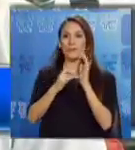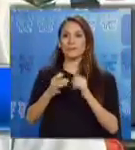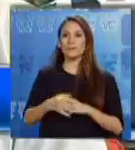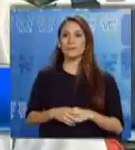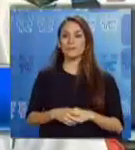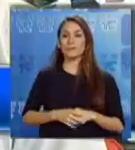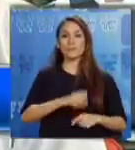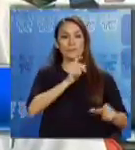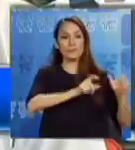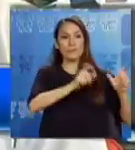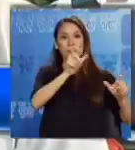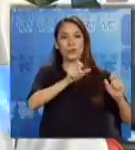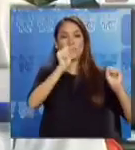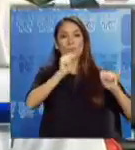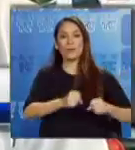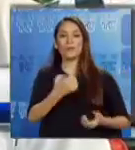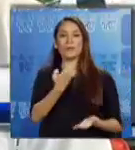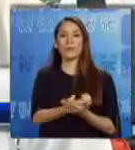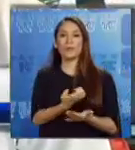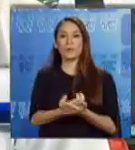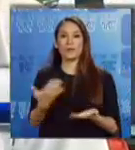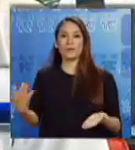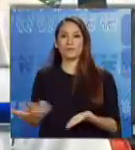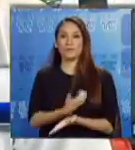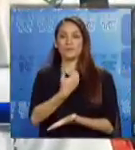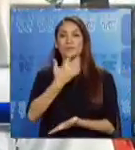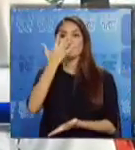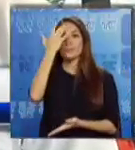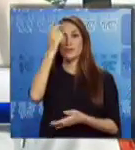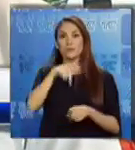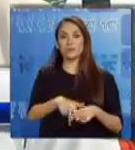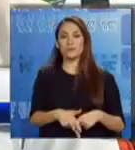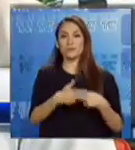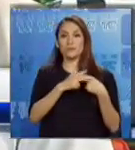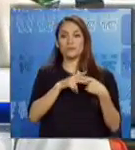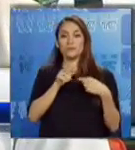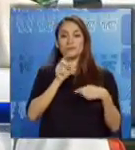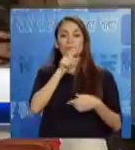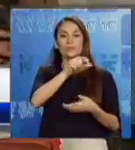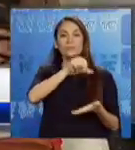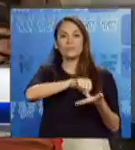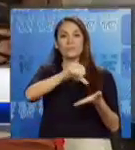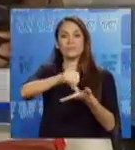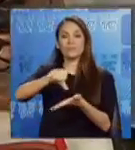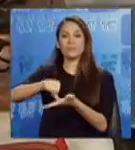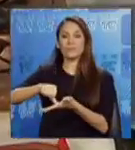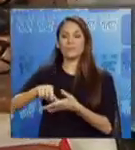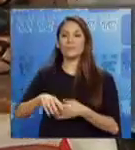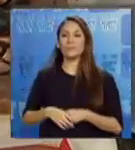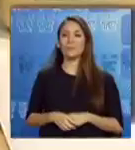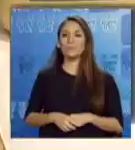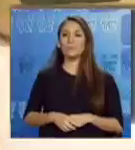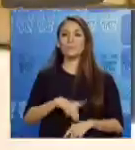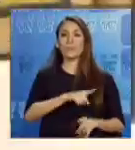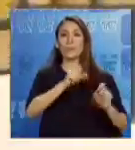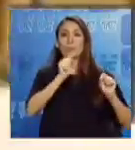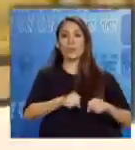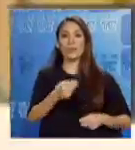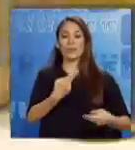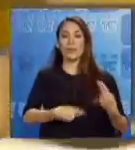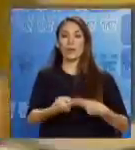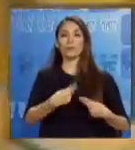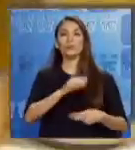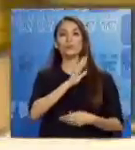puedan reactivar sus comercios, porque habían estado en la zona cero de las diferentes ciudades que habían sido afectadas, para que puedan comercializar